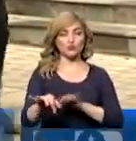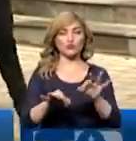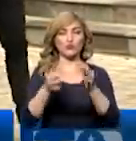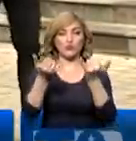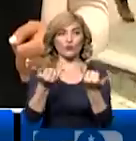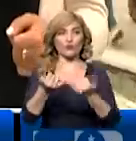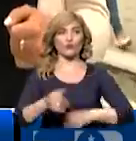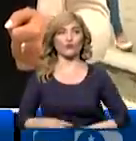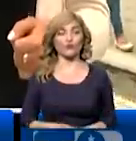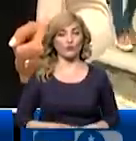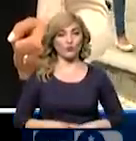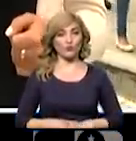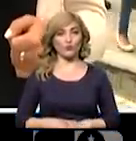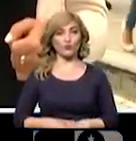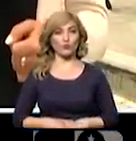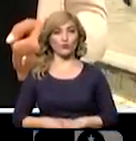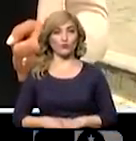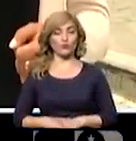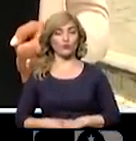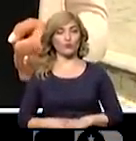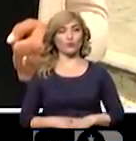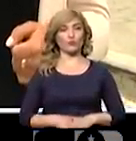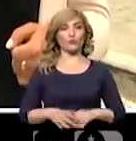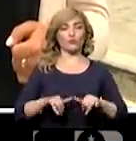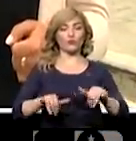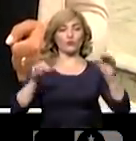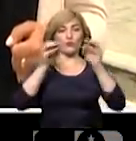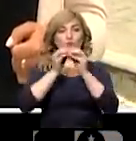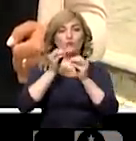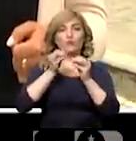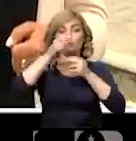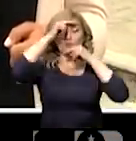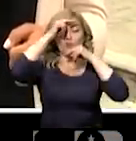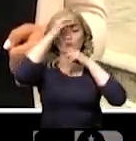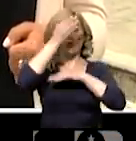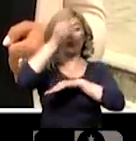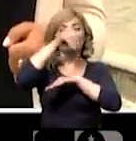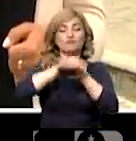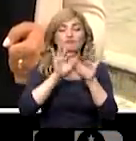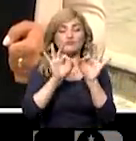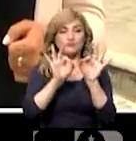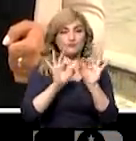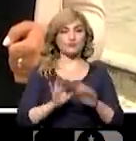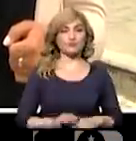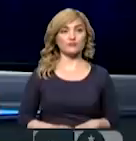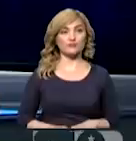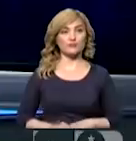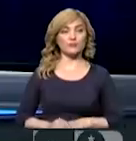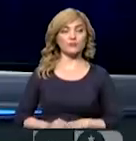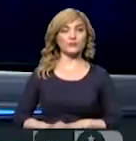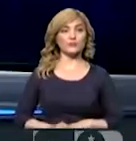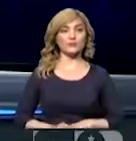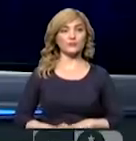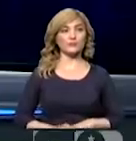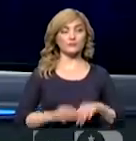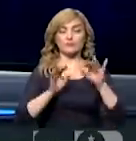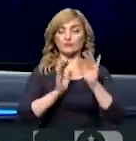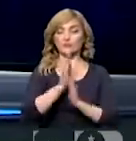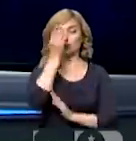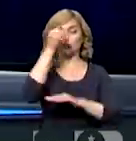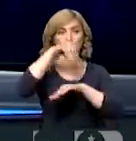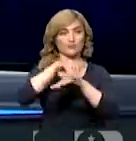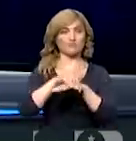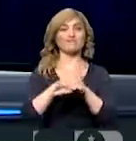contar al momento. Regresamos con ustedes a estudios que tienen más noticias. Una excelente tarde. También para ti una muy buena tarde,